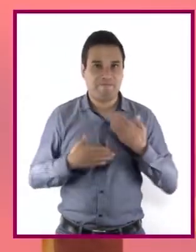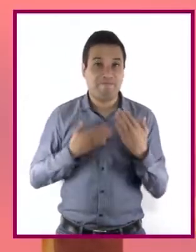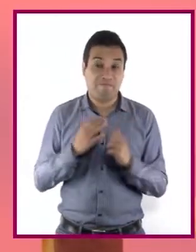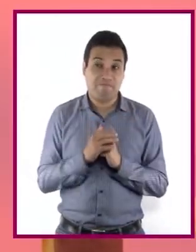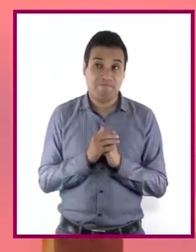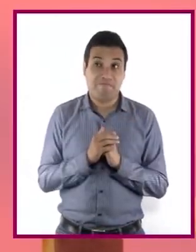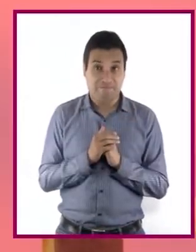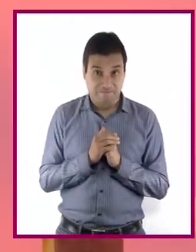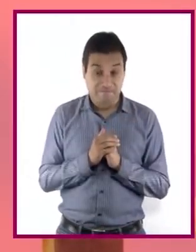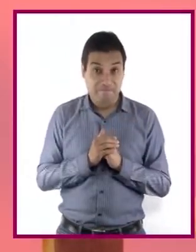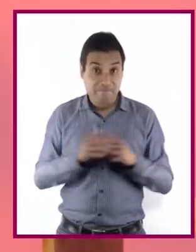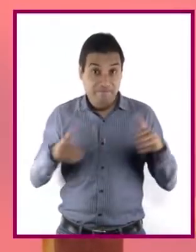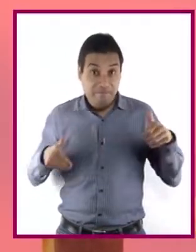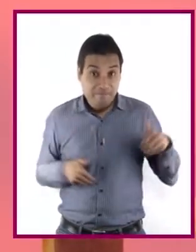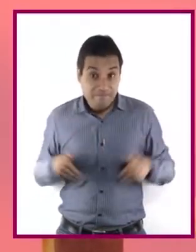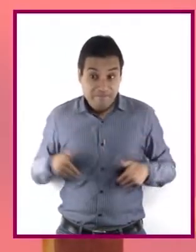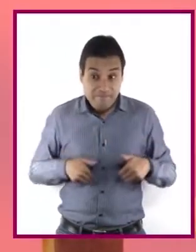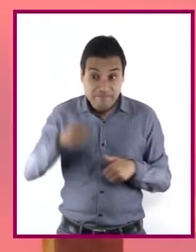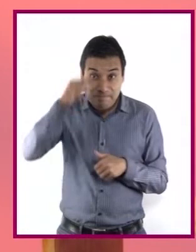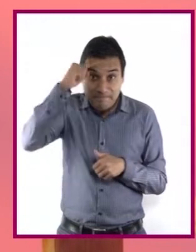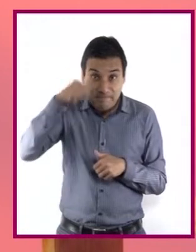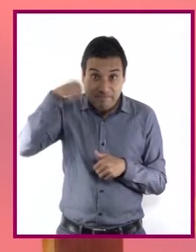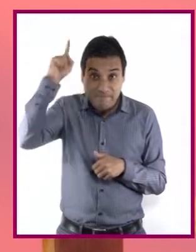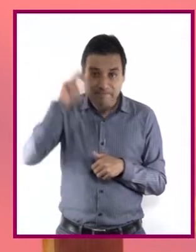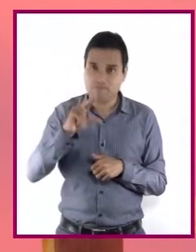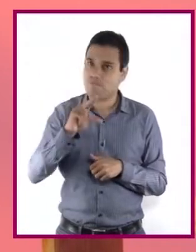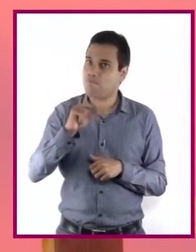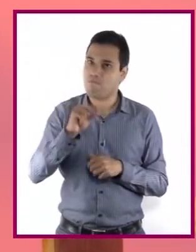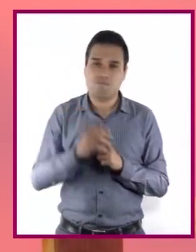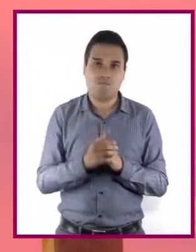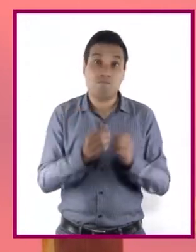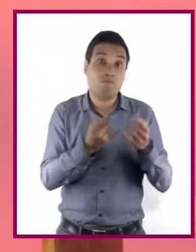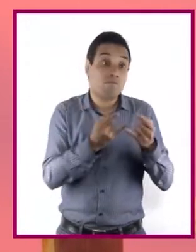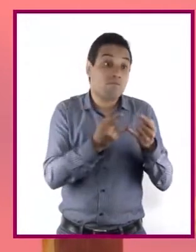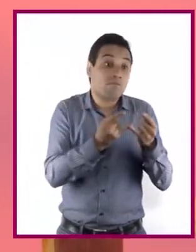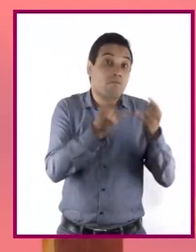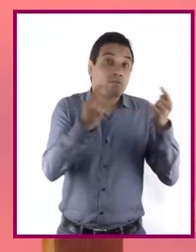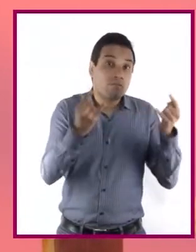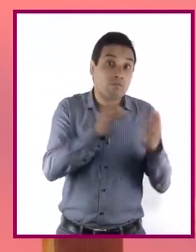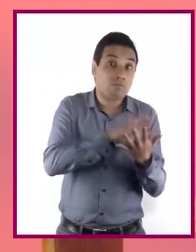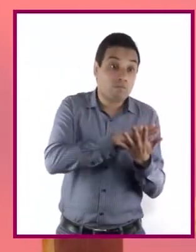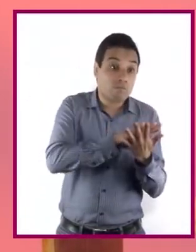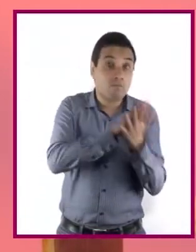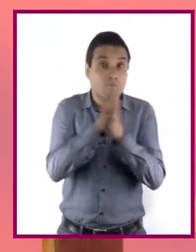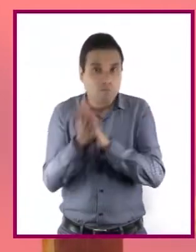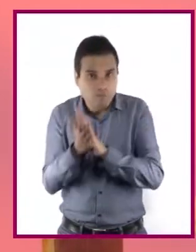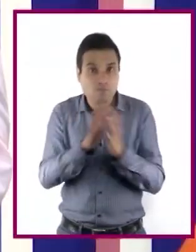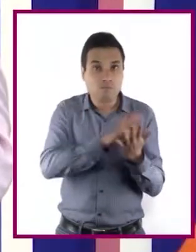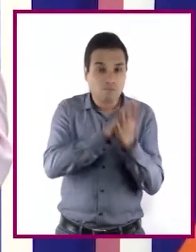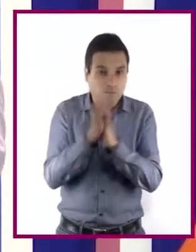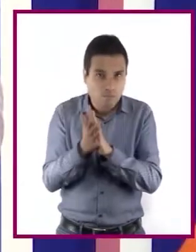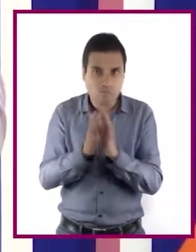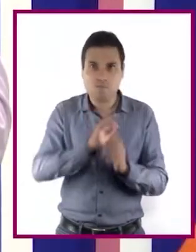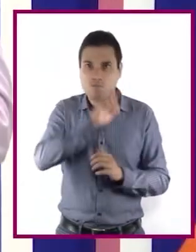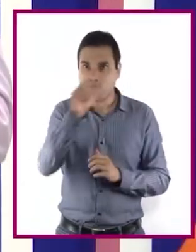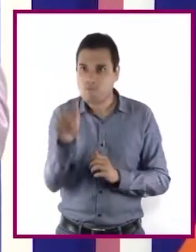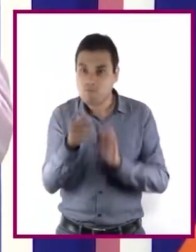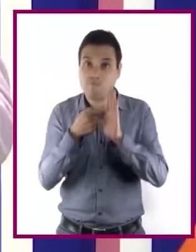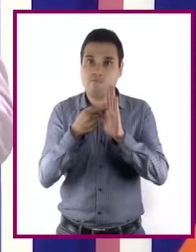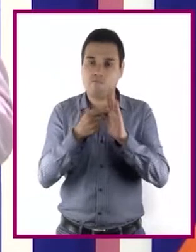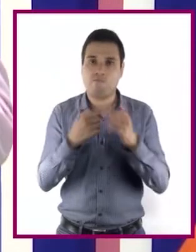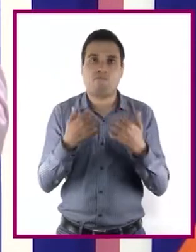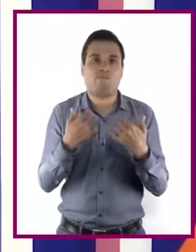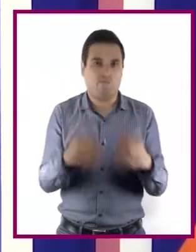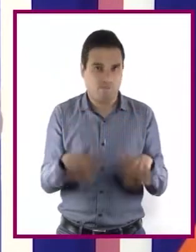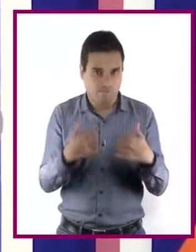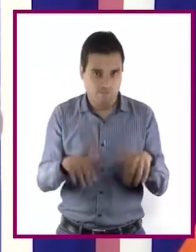no es una tarea tan fácil porque adaptar el texto y luego representarlo pone en práctica diversas habilidades. Claro, y por ello, si